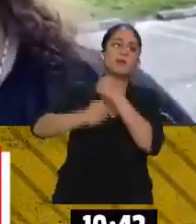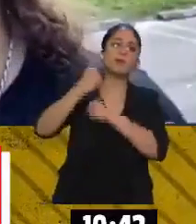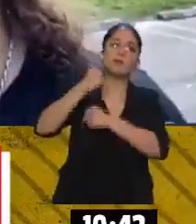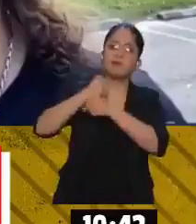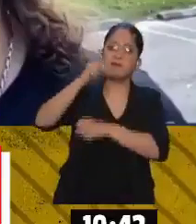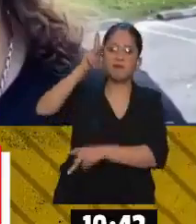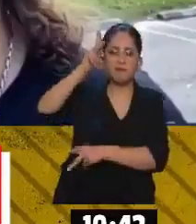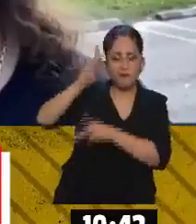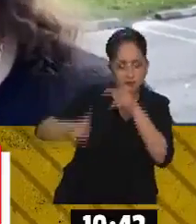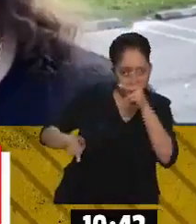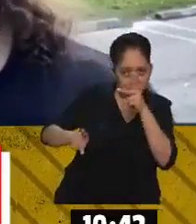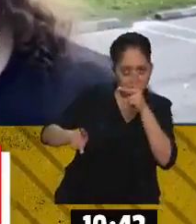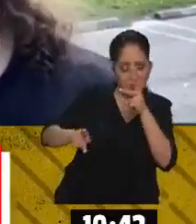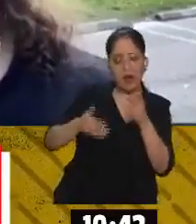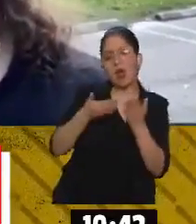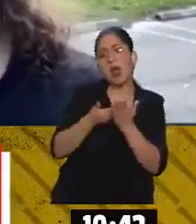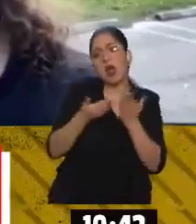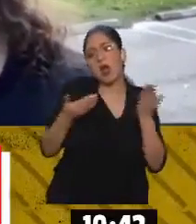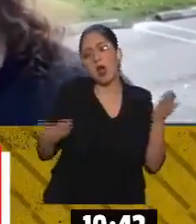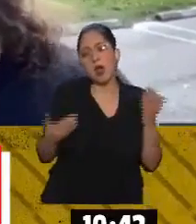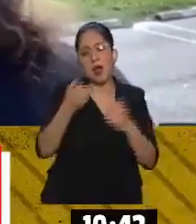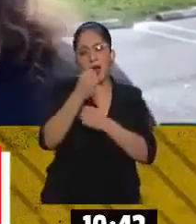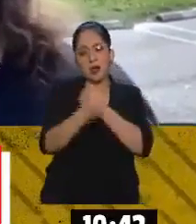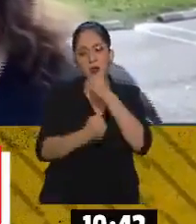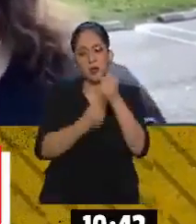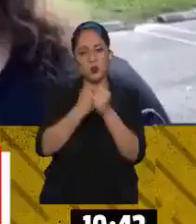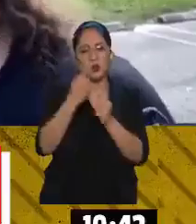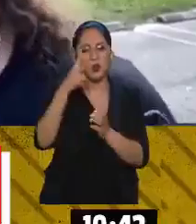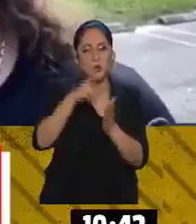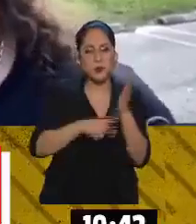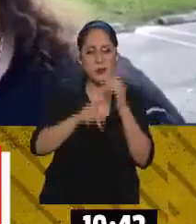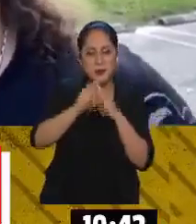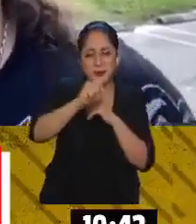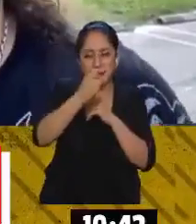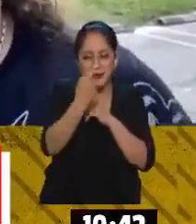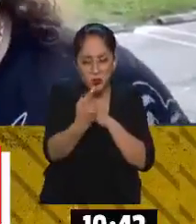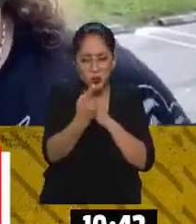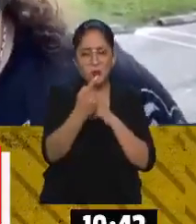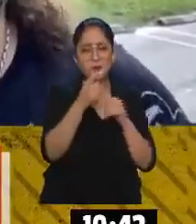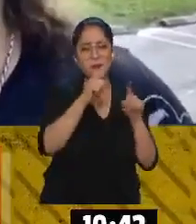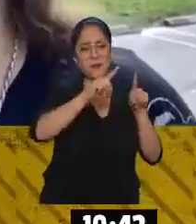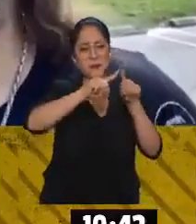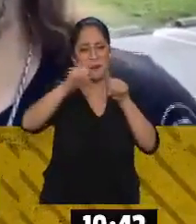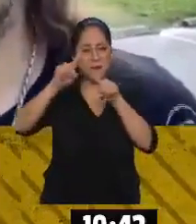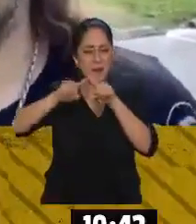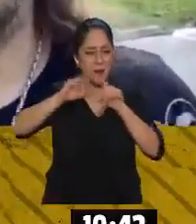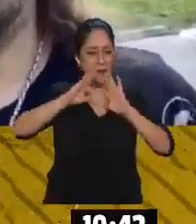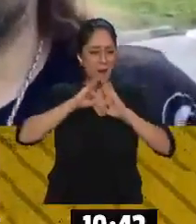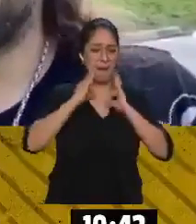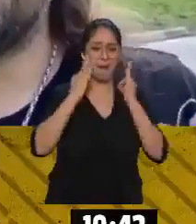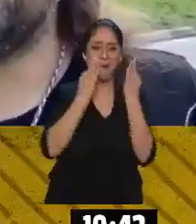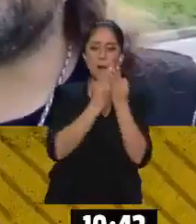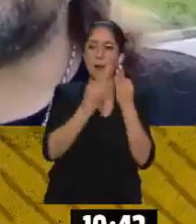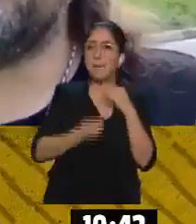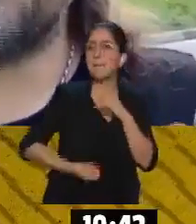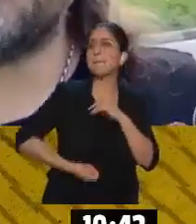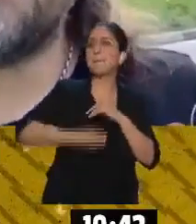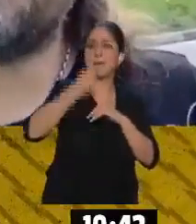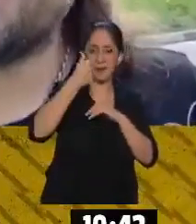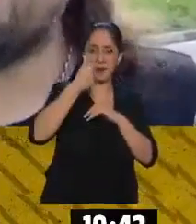con 2021. Entonces va a ser un Art Basel muy nutrido, creo que va a ser una experiencia única, porque el